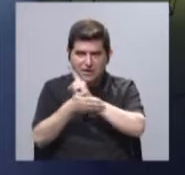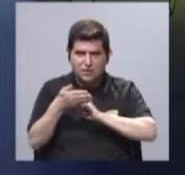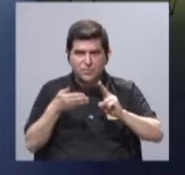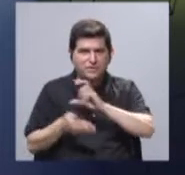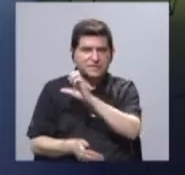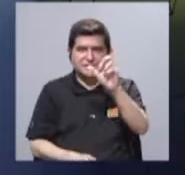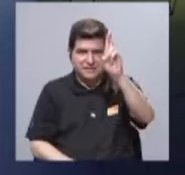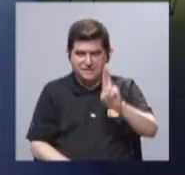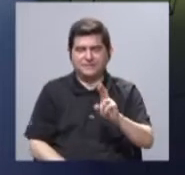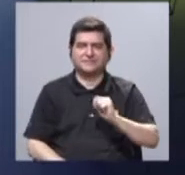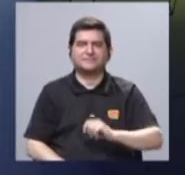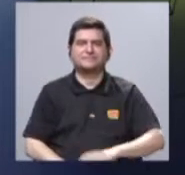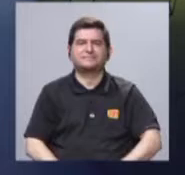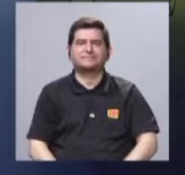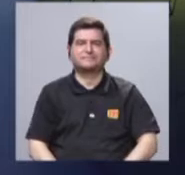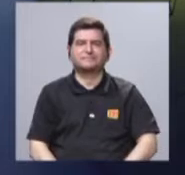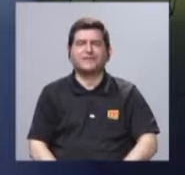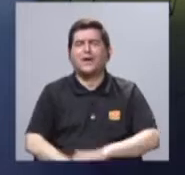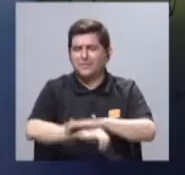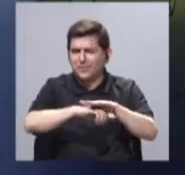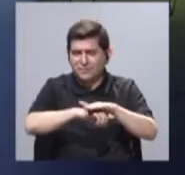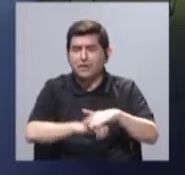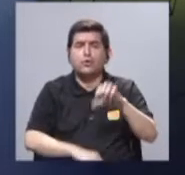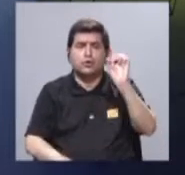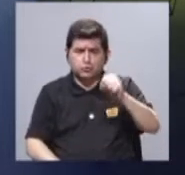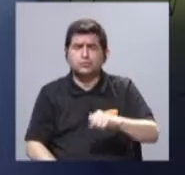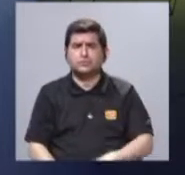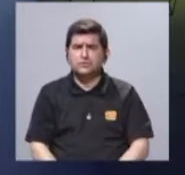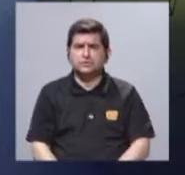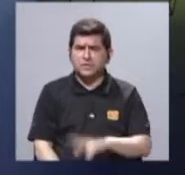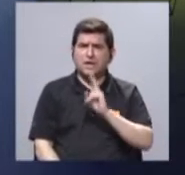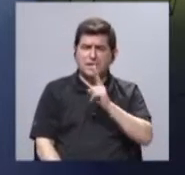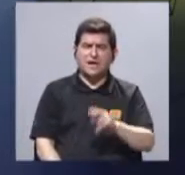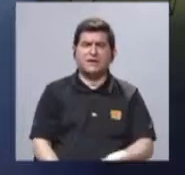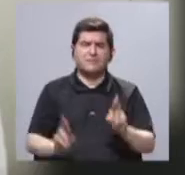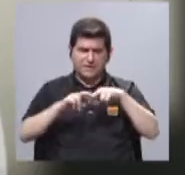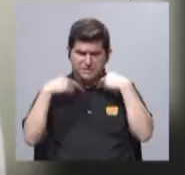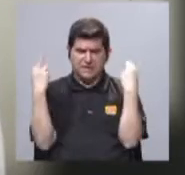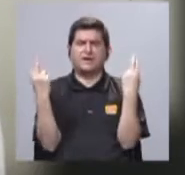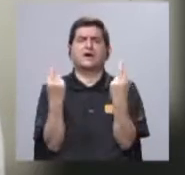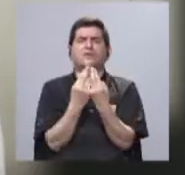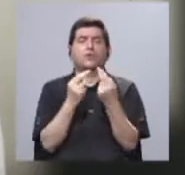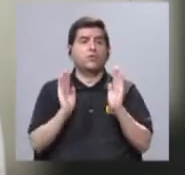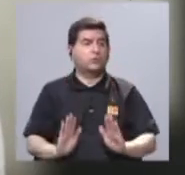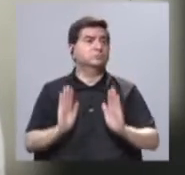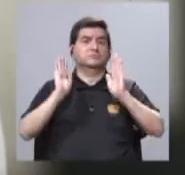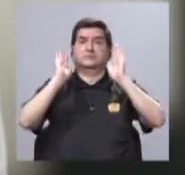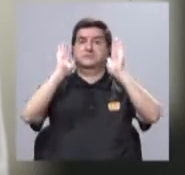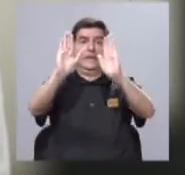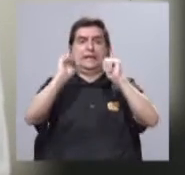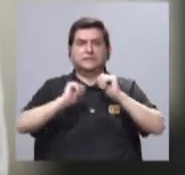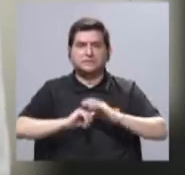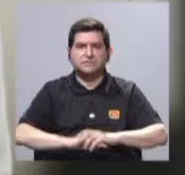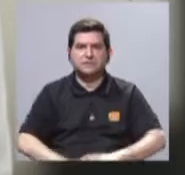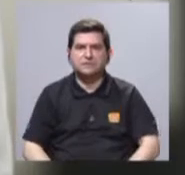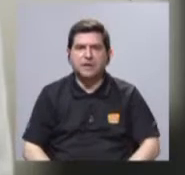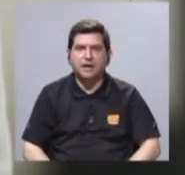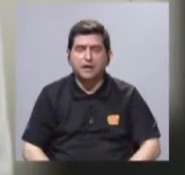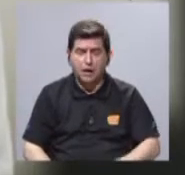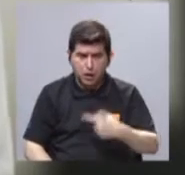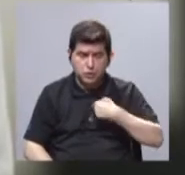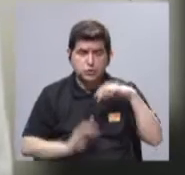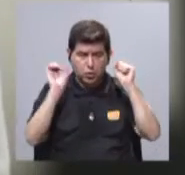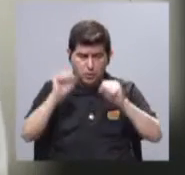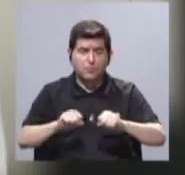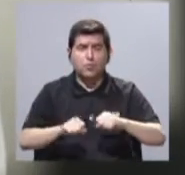universidad de costa rica por favor y la verdad una sesión fantástica en en